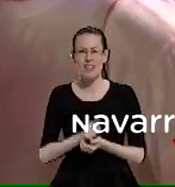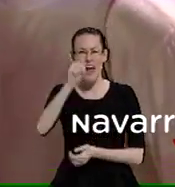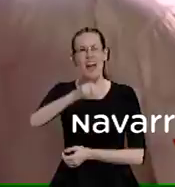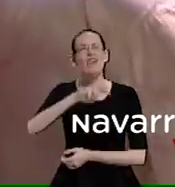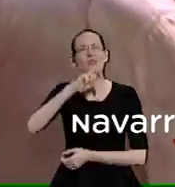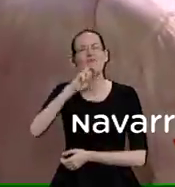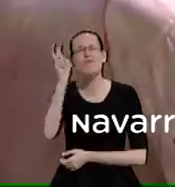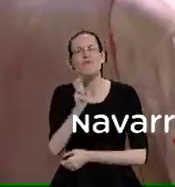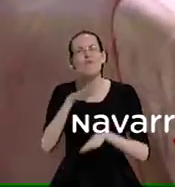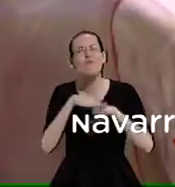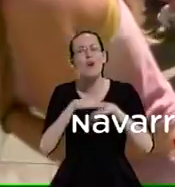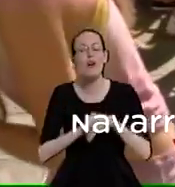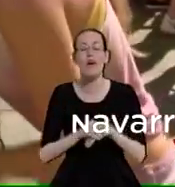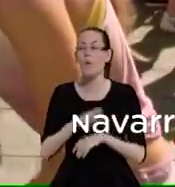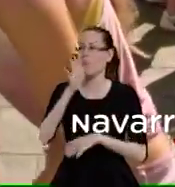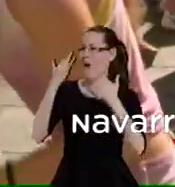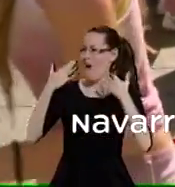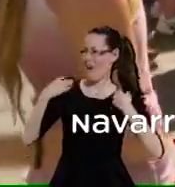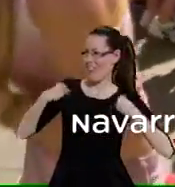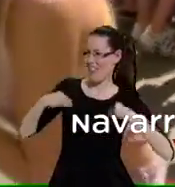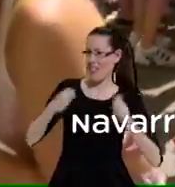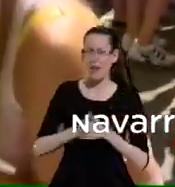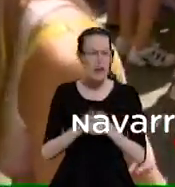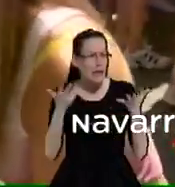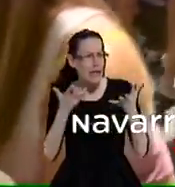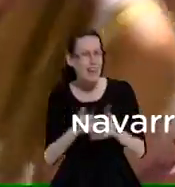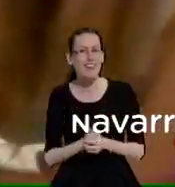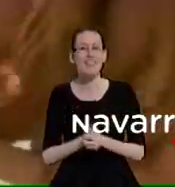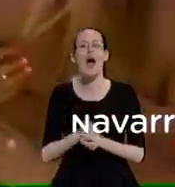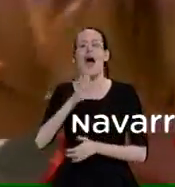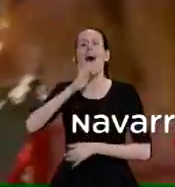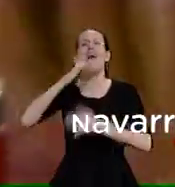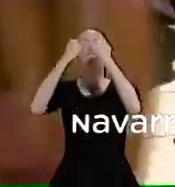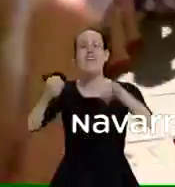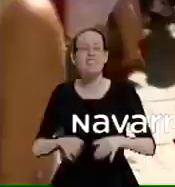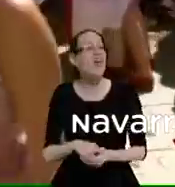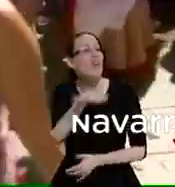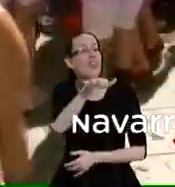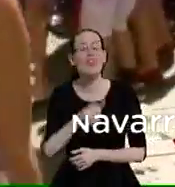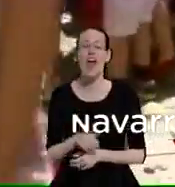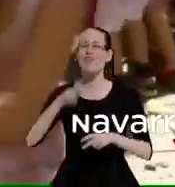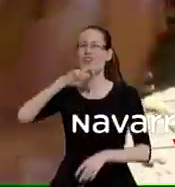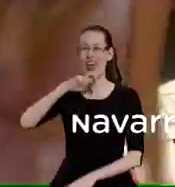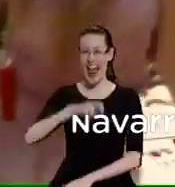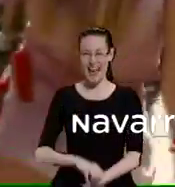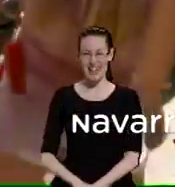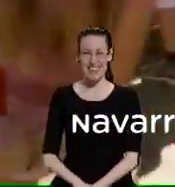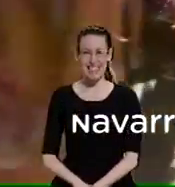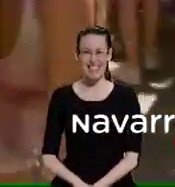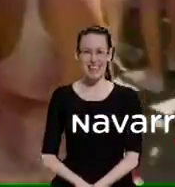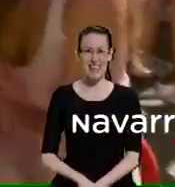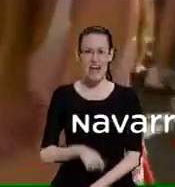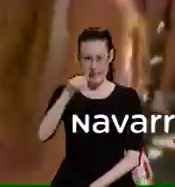Tudela? Va a pasarlo bien. ¿Qué pasa hoy? ¡Que son fiestas! ¿De dónde? ¡De Tudela! ¿Esas son